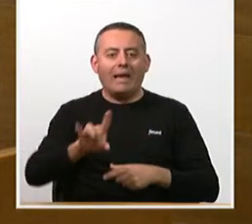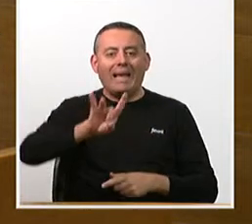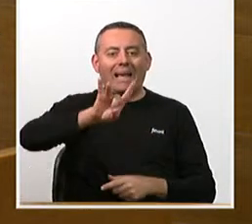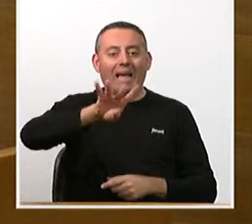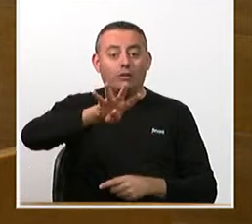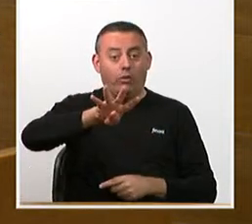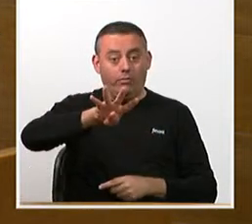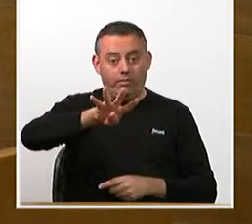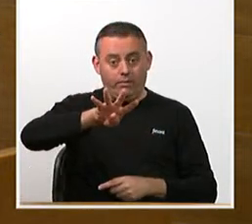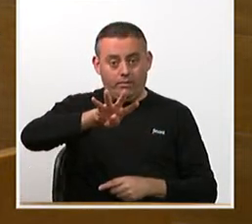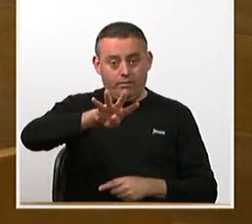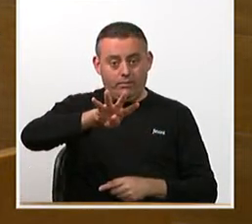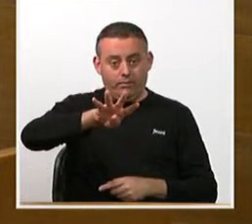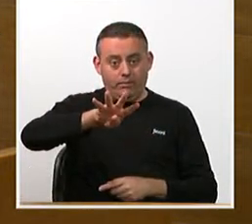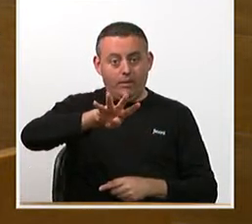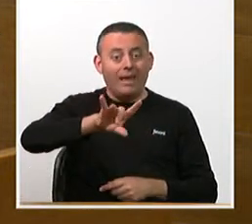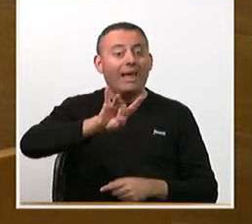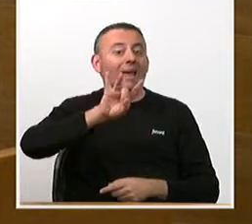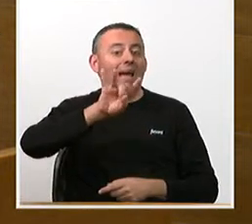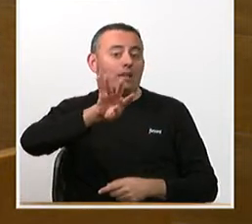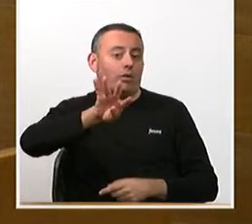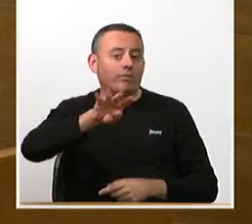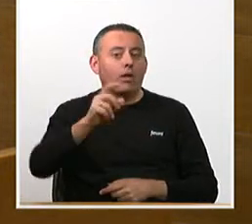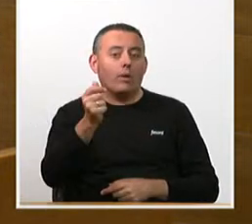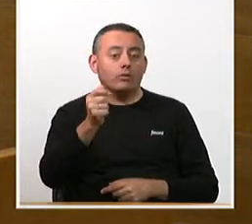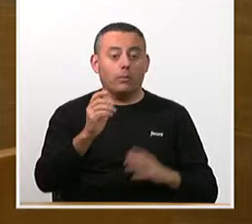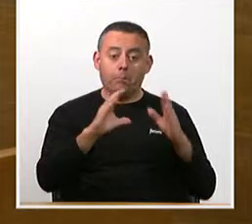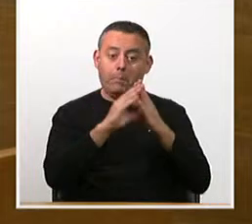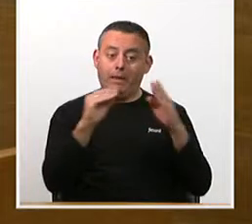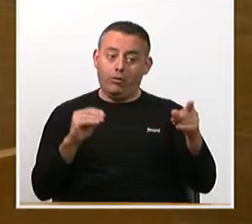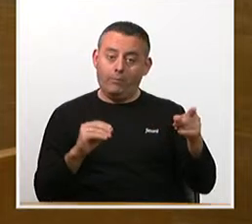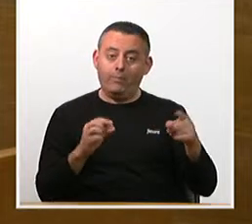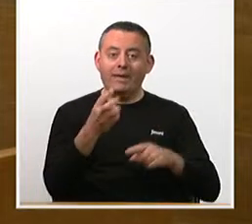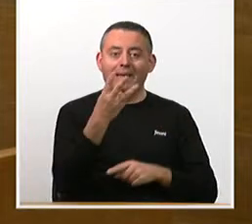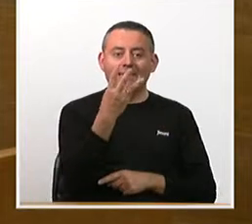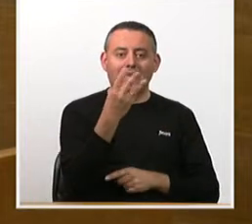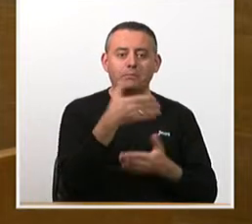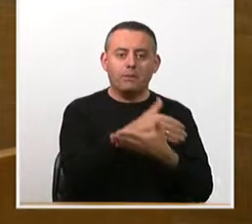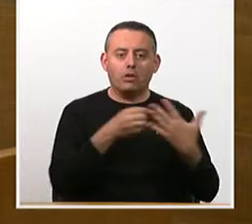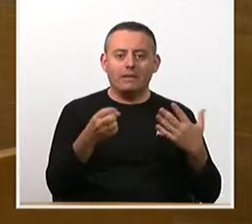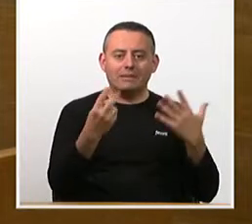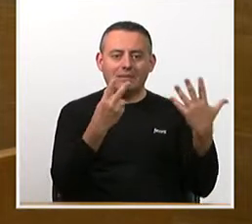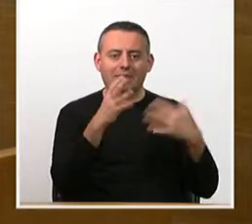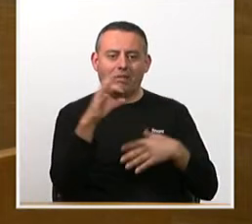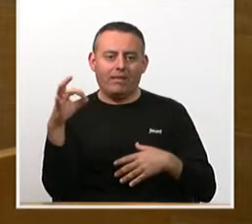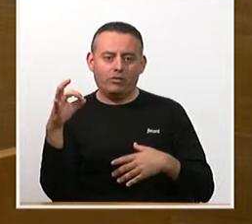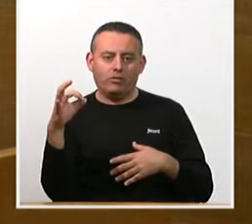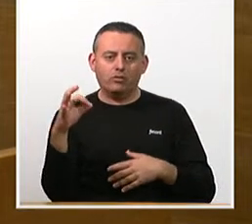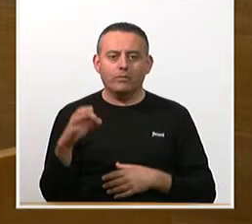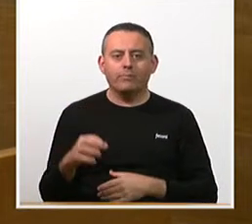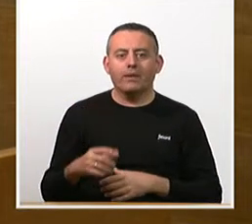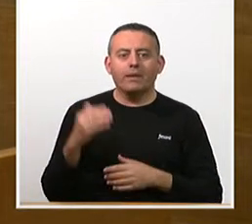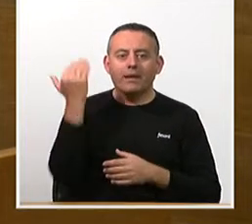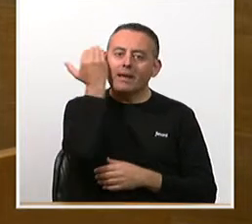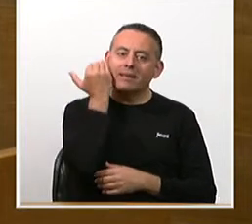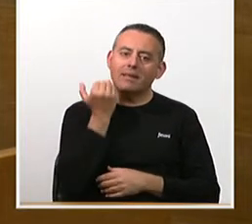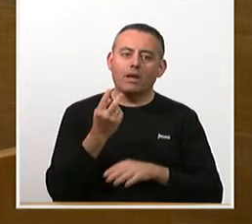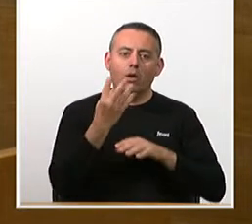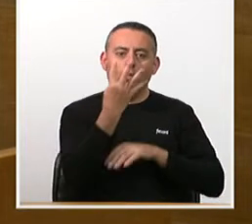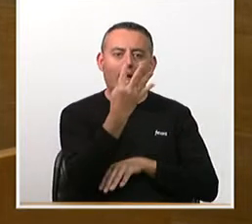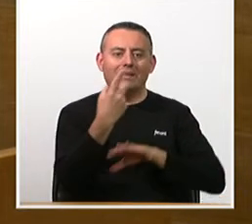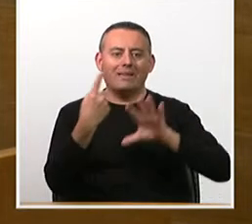14 pero sabe por qué valor hemos dicho Venid 3,700 gandía 46 millones y medio de